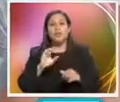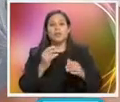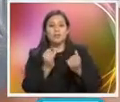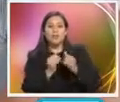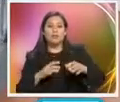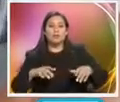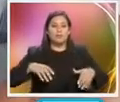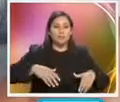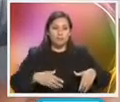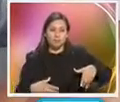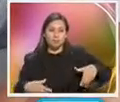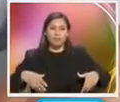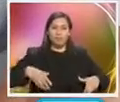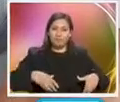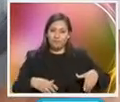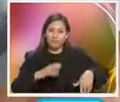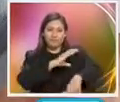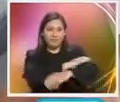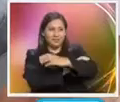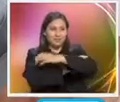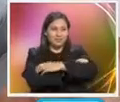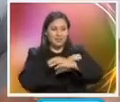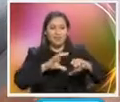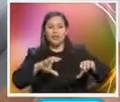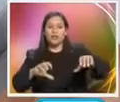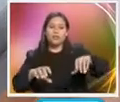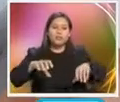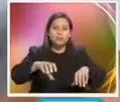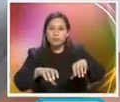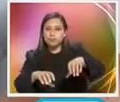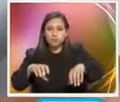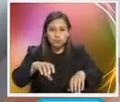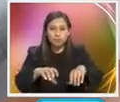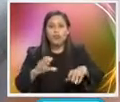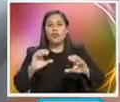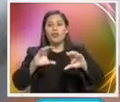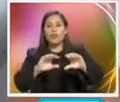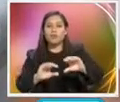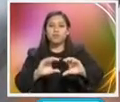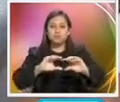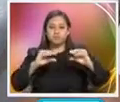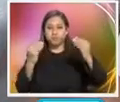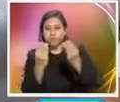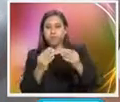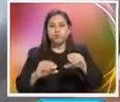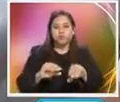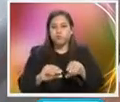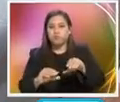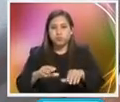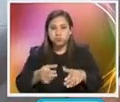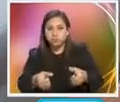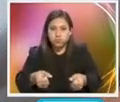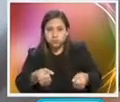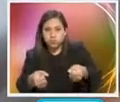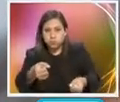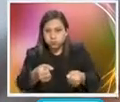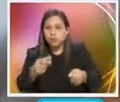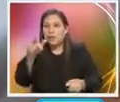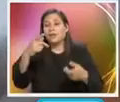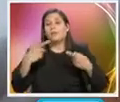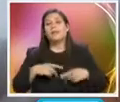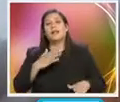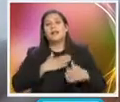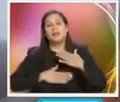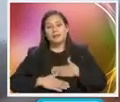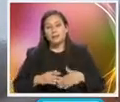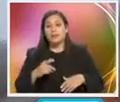flotador, estos que son como flotadores que son alargados, o ya sea la dona, para ayudarlo, porque esa persona ya está muy cansada y